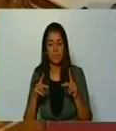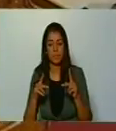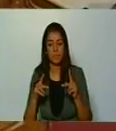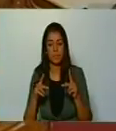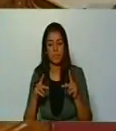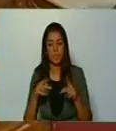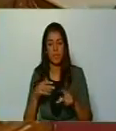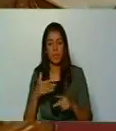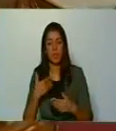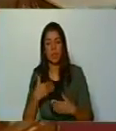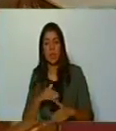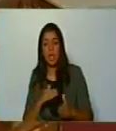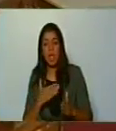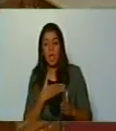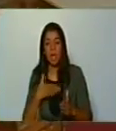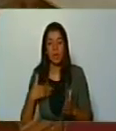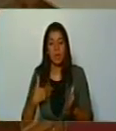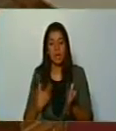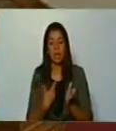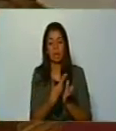quiso presentar